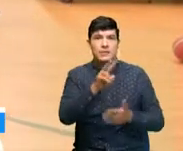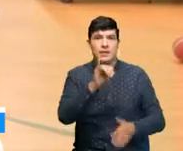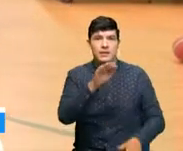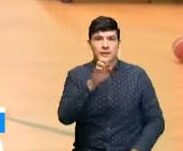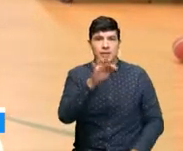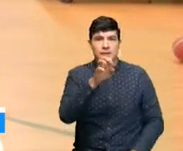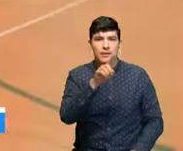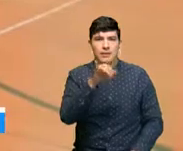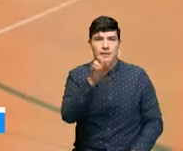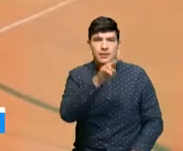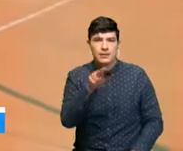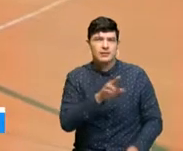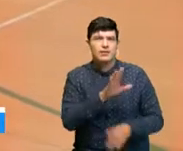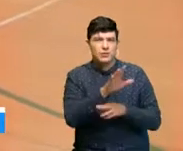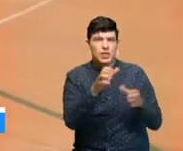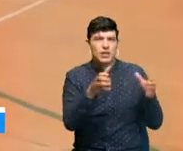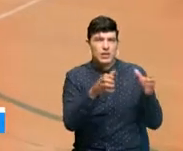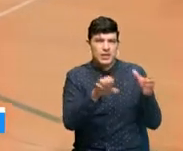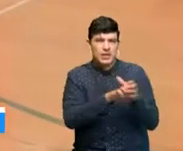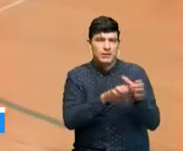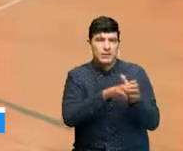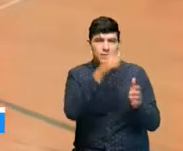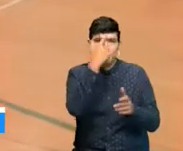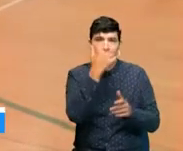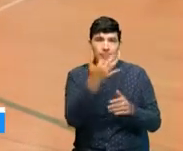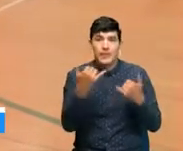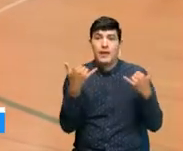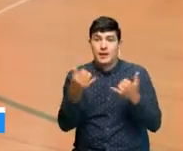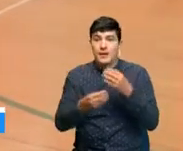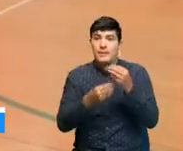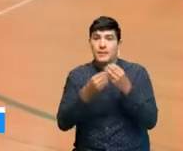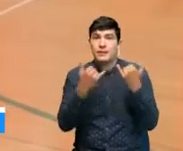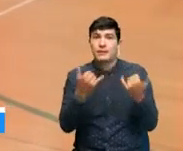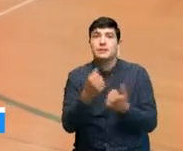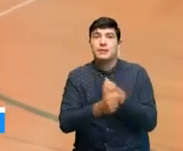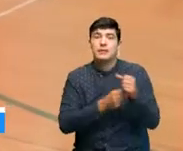de San Andrés. Además, este año participarán en torneo continental.